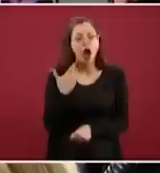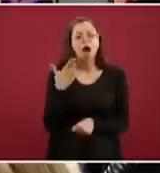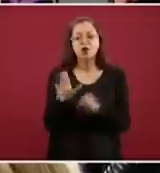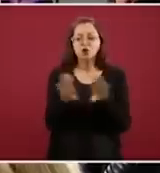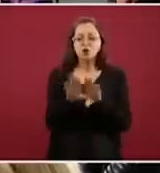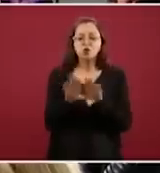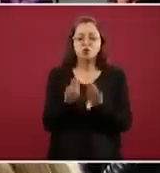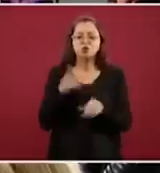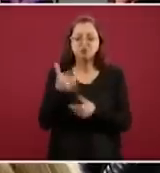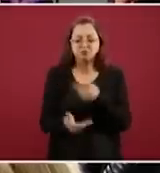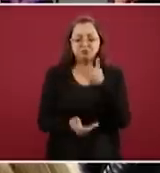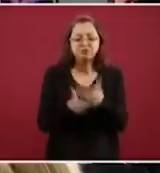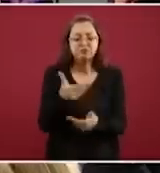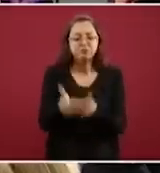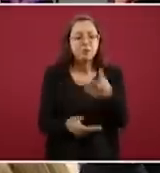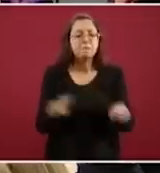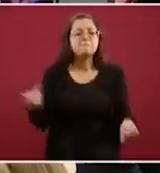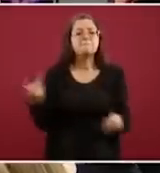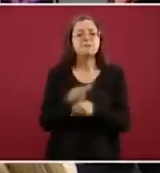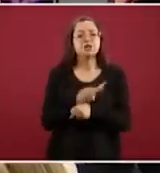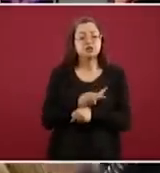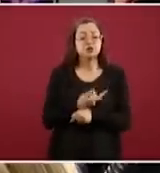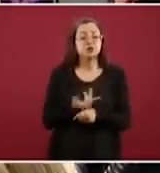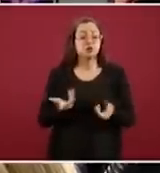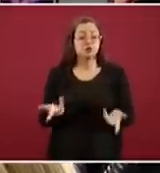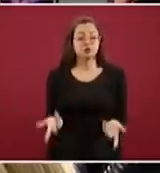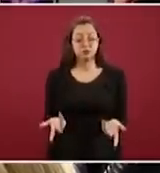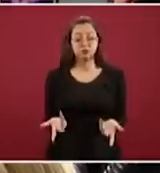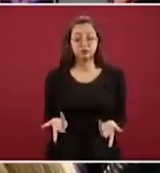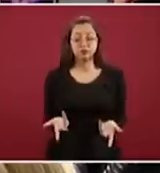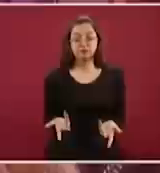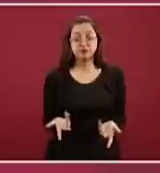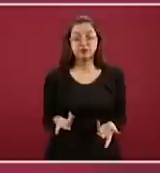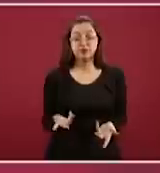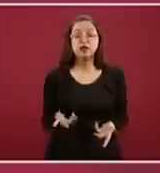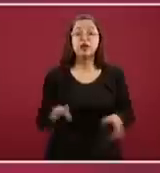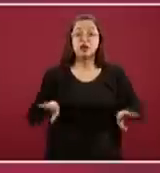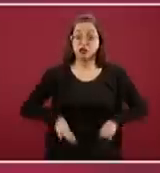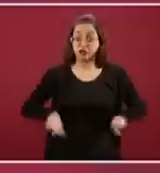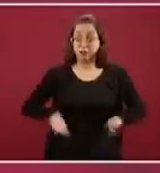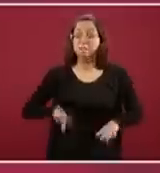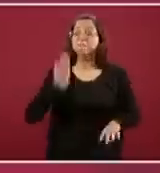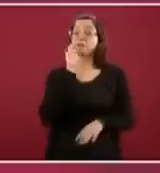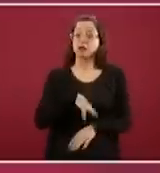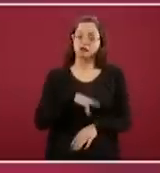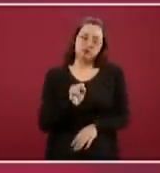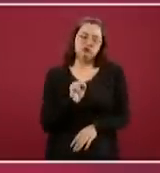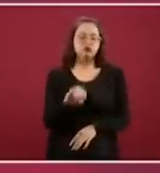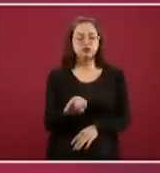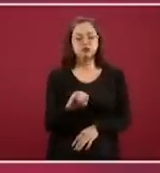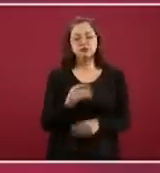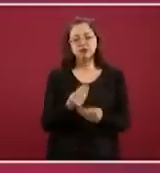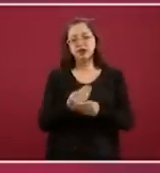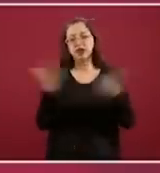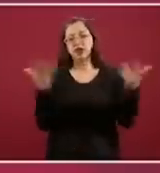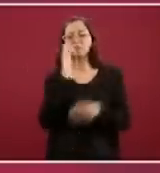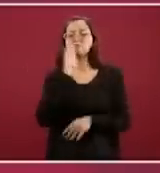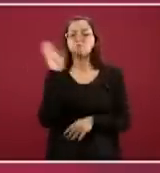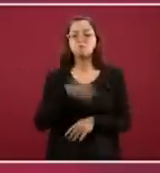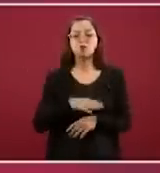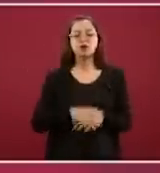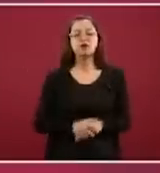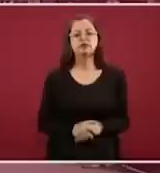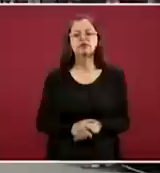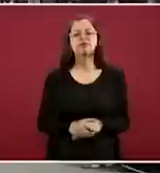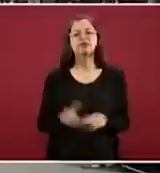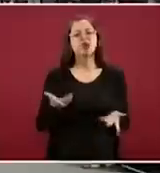que realmente sucedió. De que está mal un comportamiento de esos, claro que está mal. ¿Cómo se llama el que